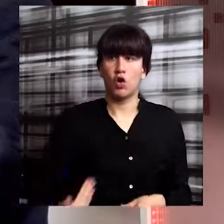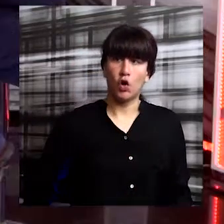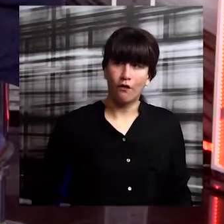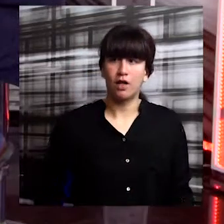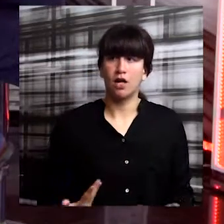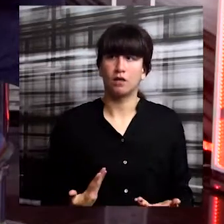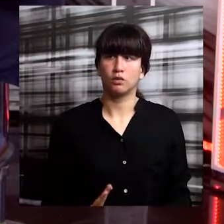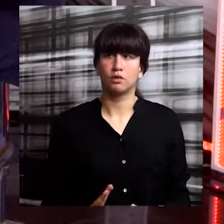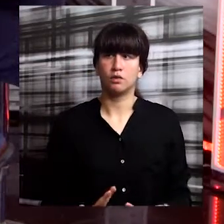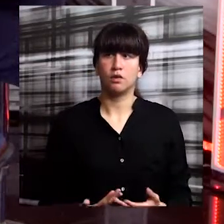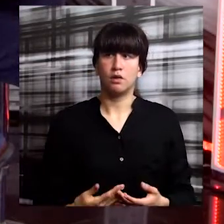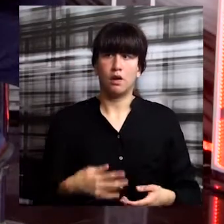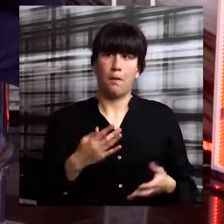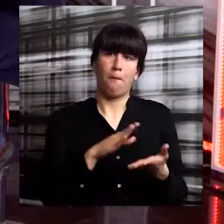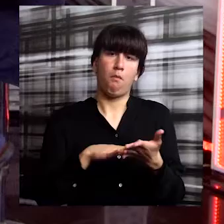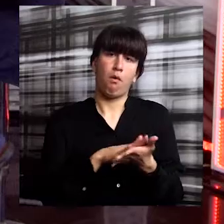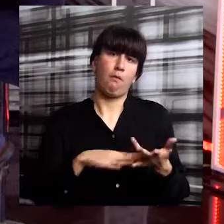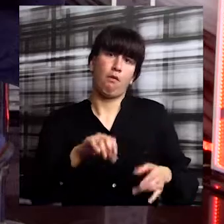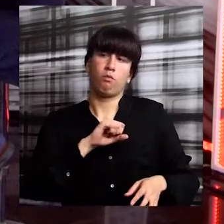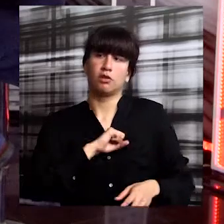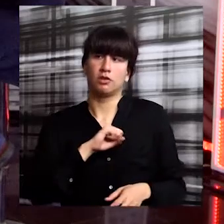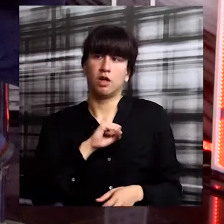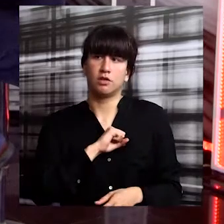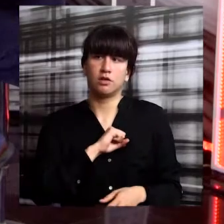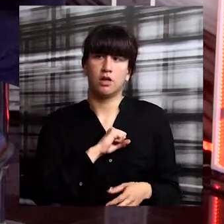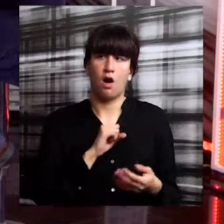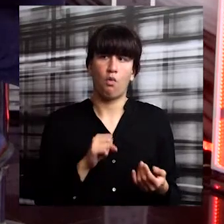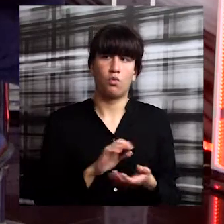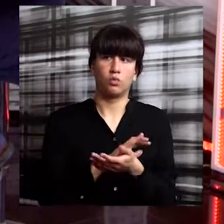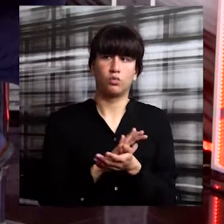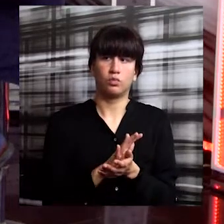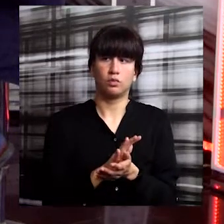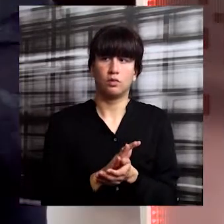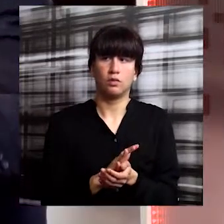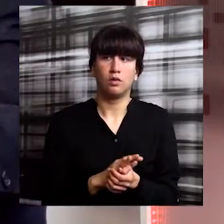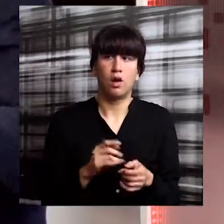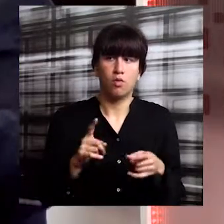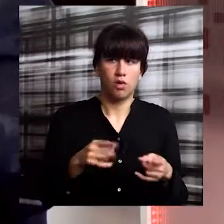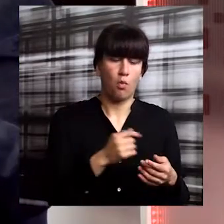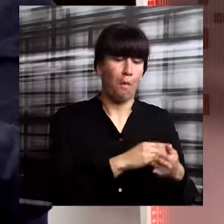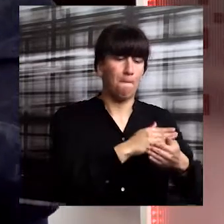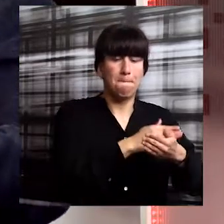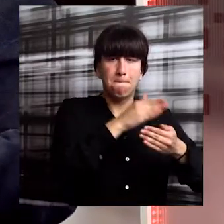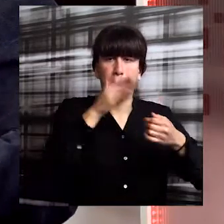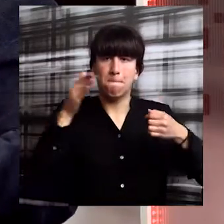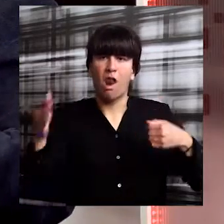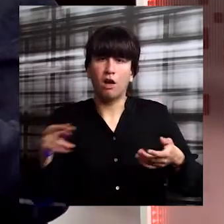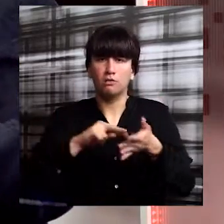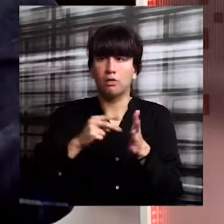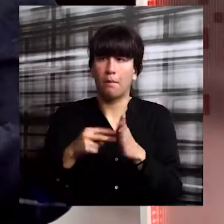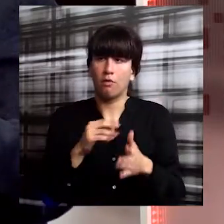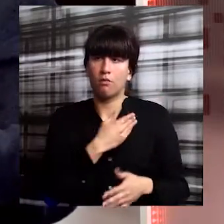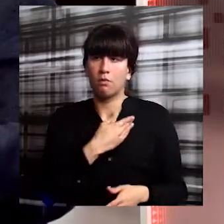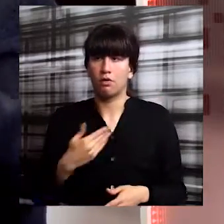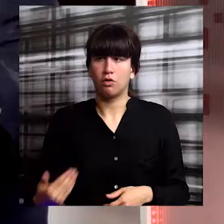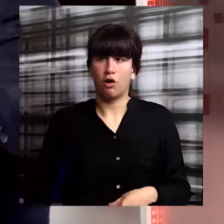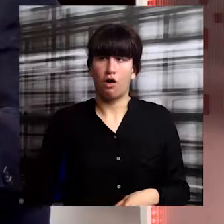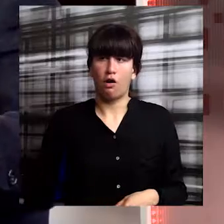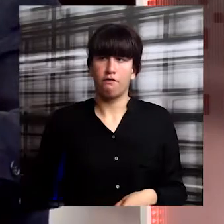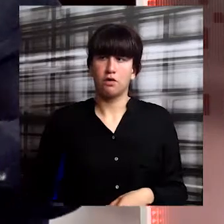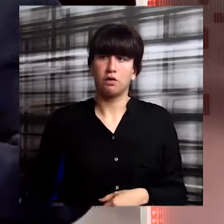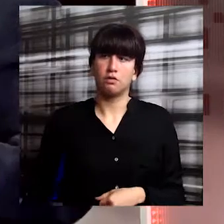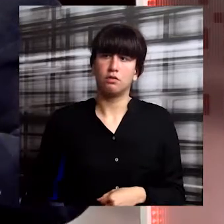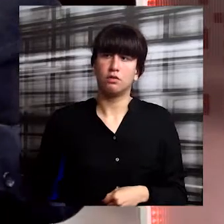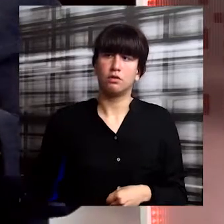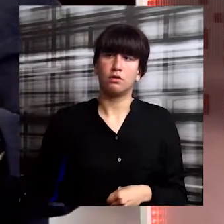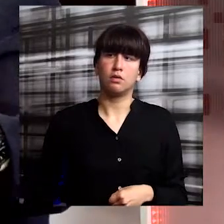Porque cuando hablamos de temas como la sequía, por ejemplo, se señala, se va a invertir a tal plazo porque es un problema de Estado por parte del gobierno, de los gobiernos que